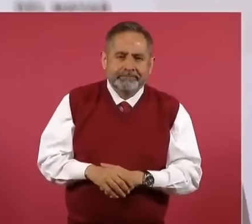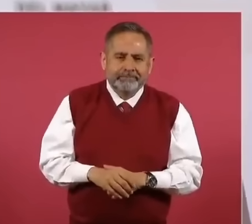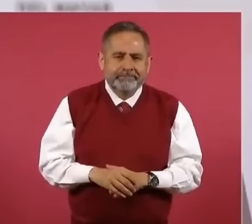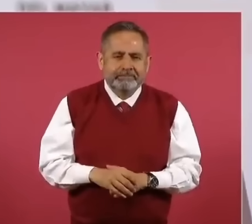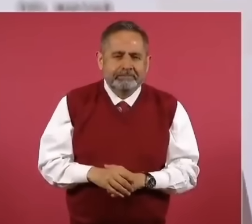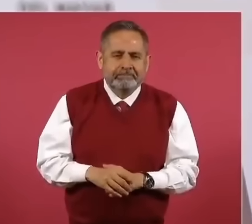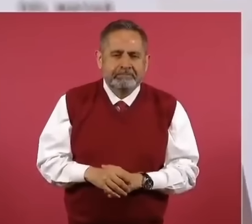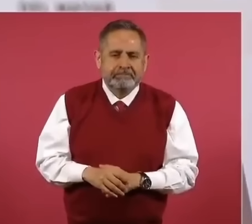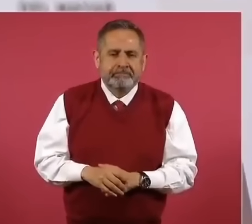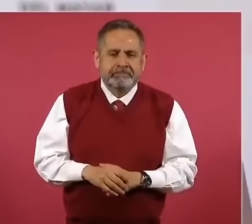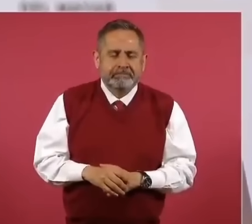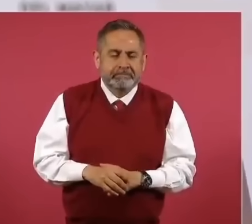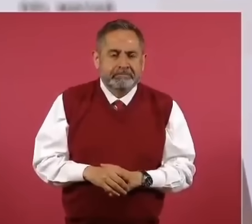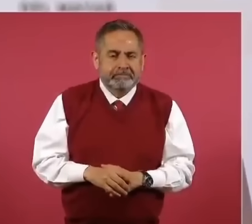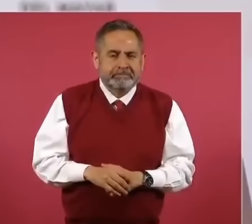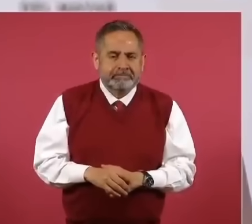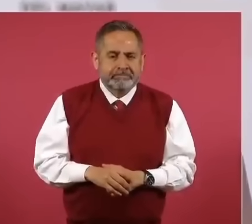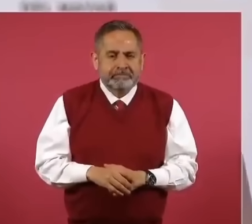¿sí?, con su